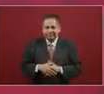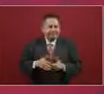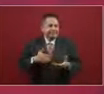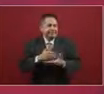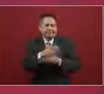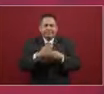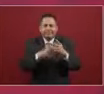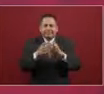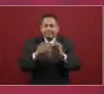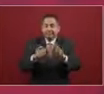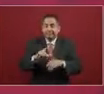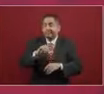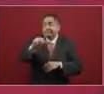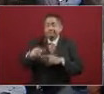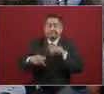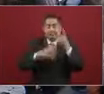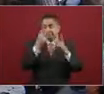esas cosas, porque luego